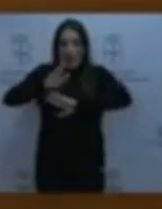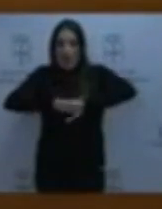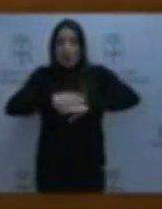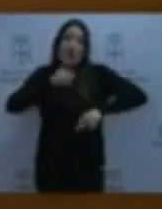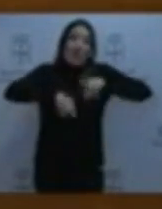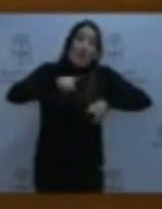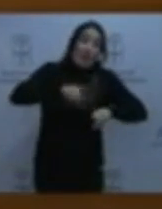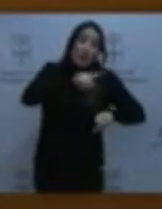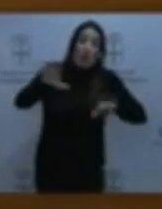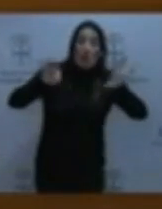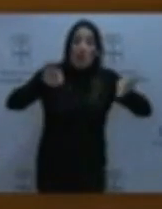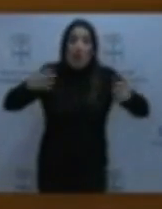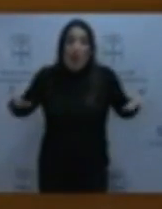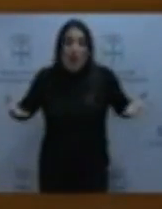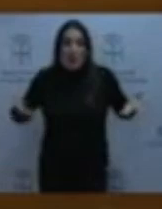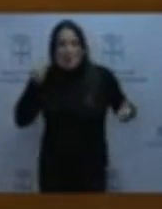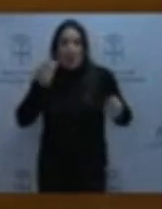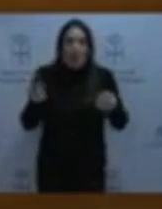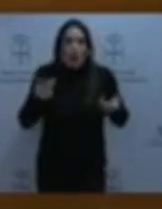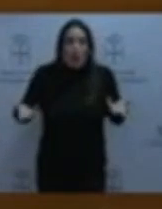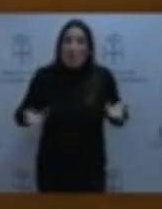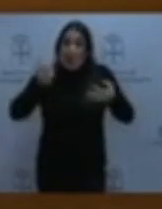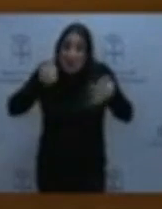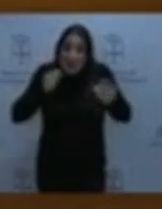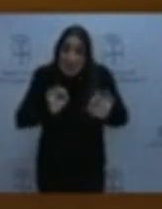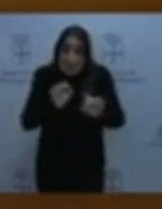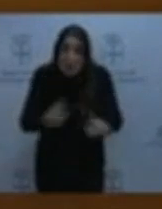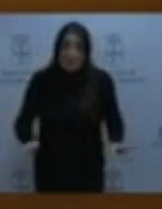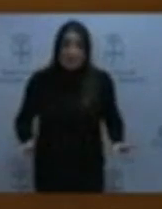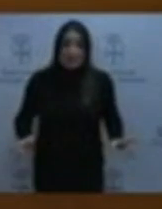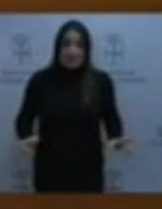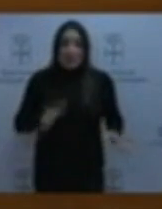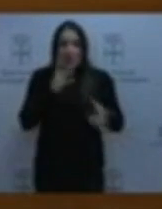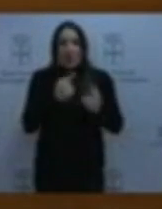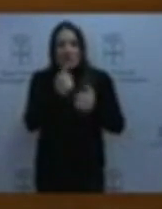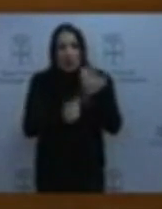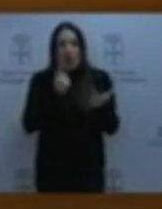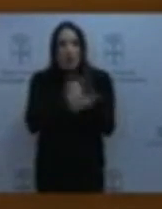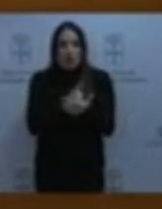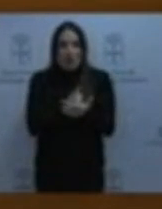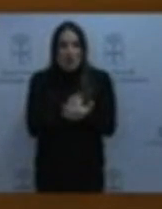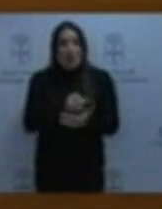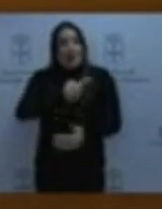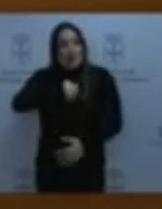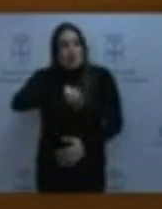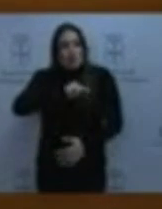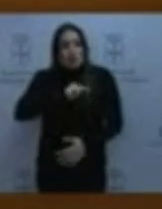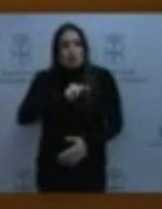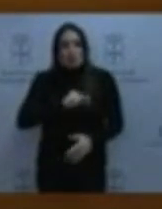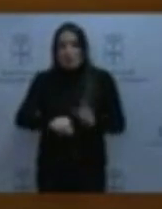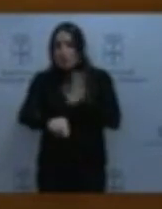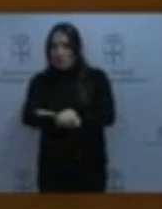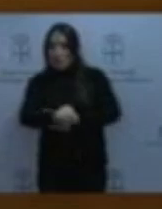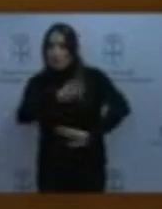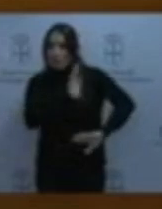parece. Pero es que no es esa la realidad, no es la realidad, porque les volvemos a decir, no entramos en etiquetas que